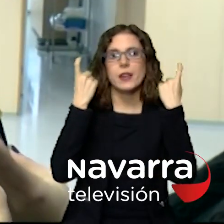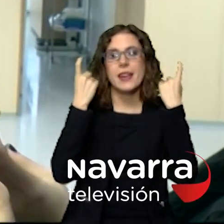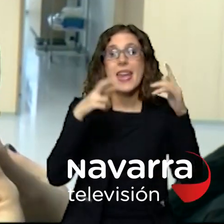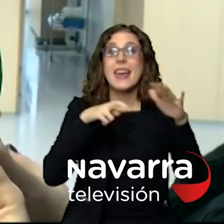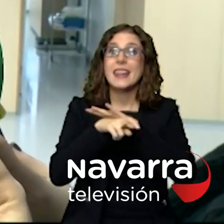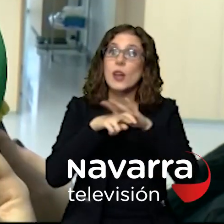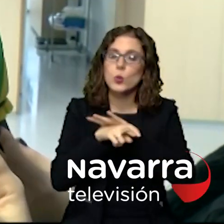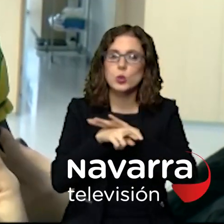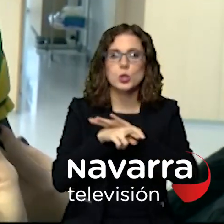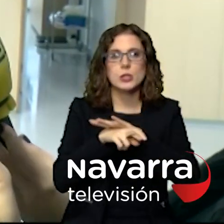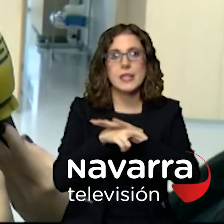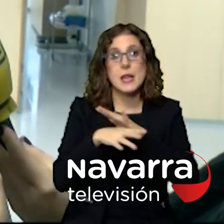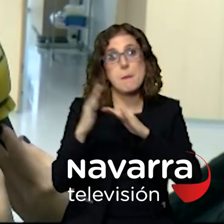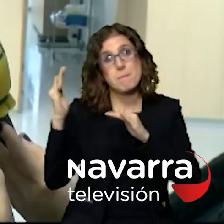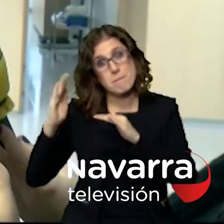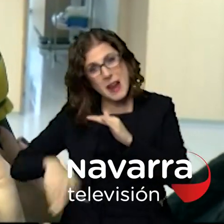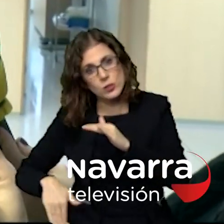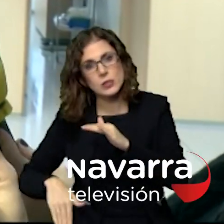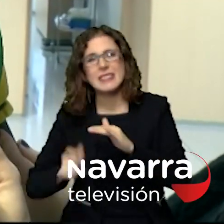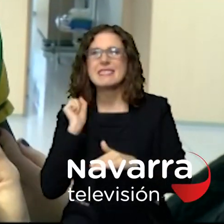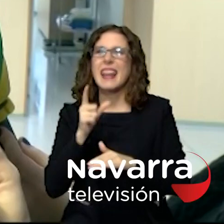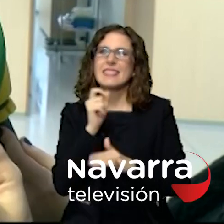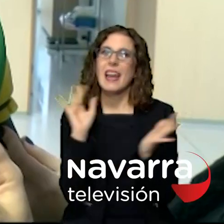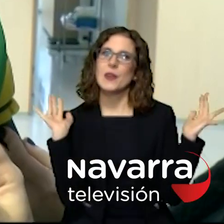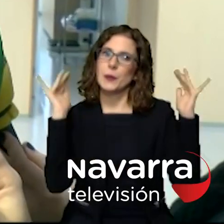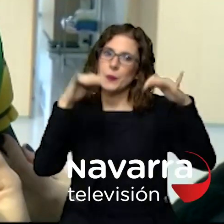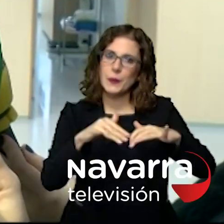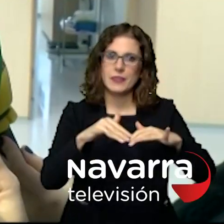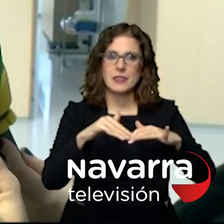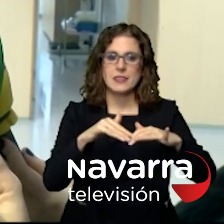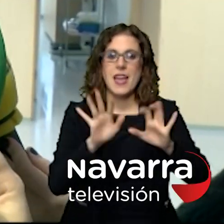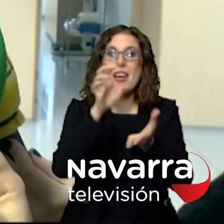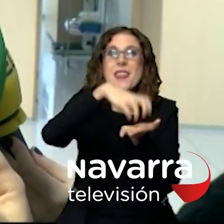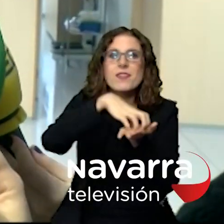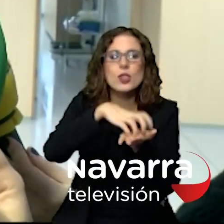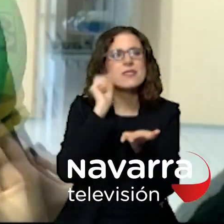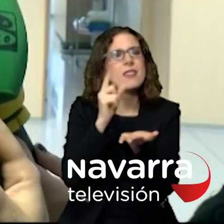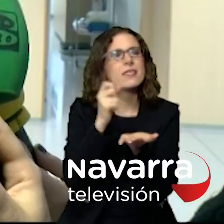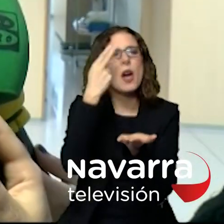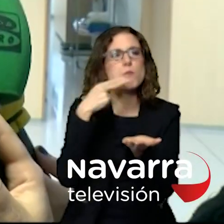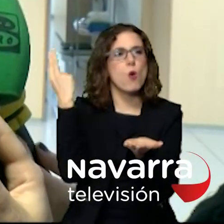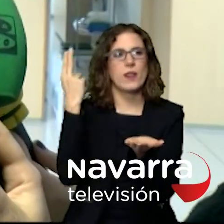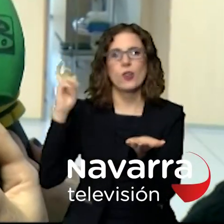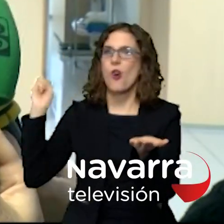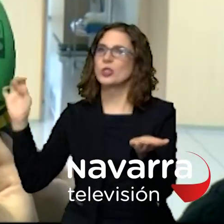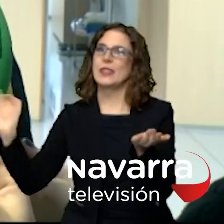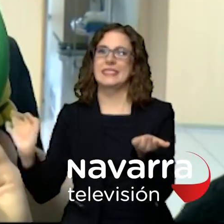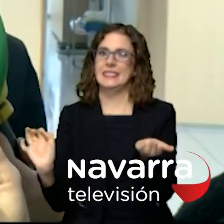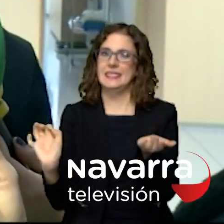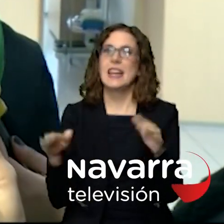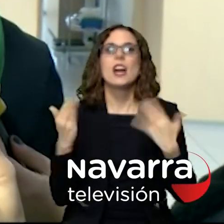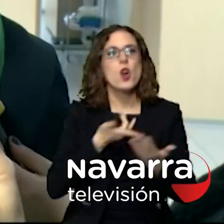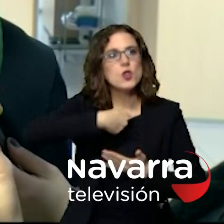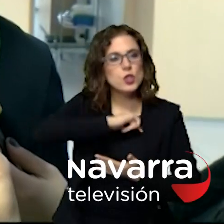recursos, más desfavorecidos, tiende a concentrarse en determinados centros, generalmente públicos, y no en otros. Y estamos trabajando ya en la